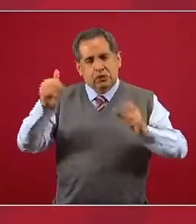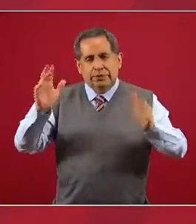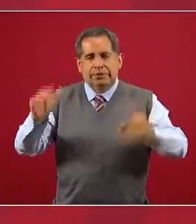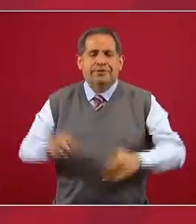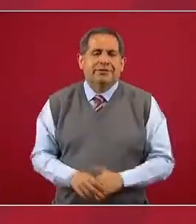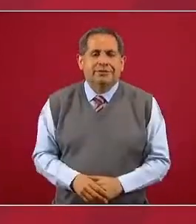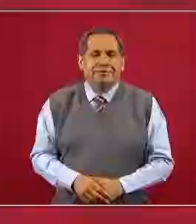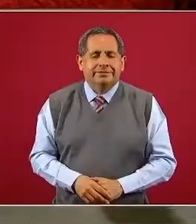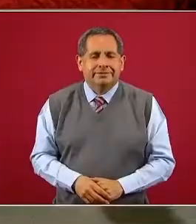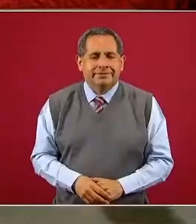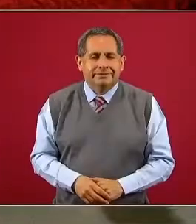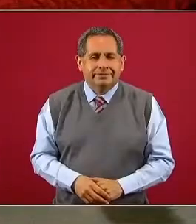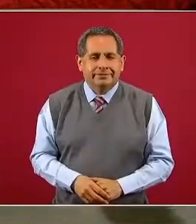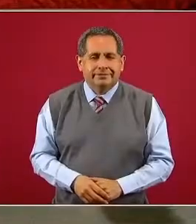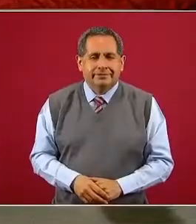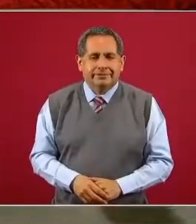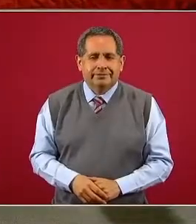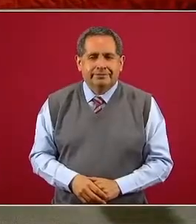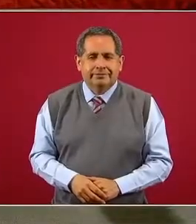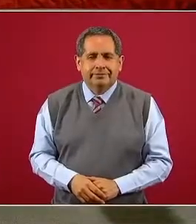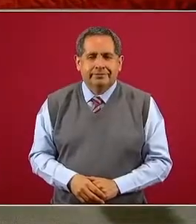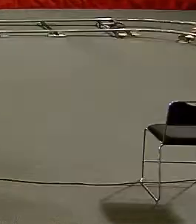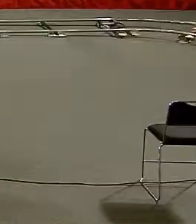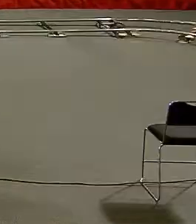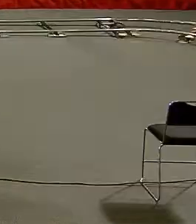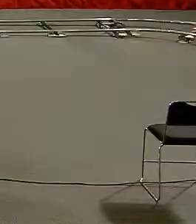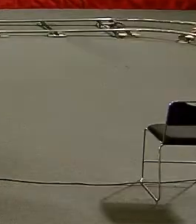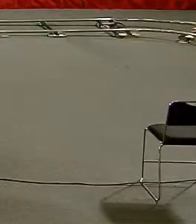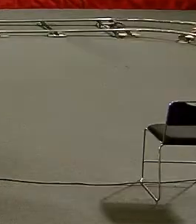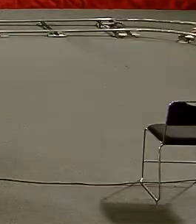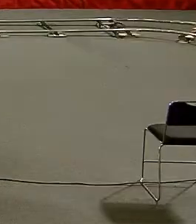público. Gracias. Gracias.